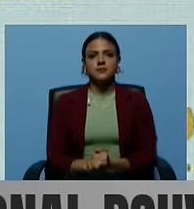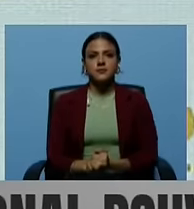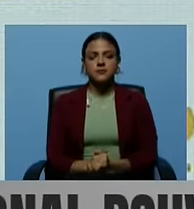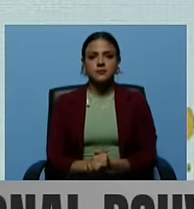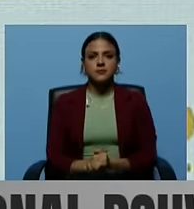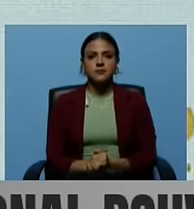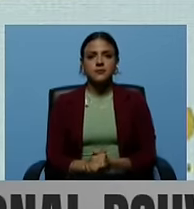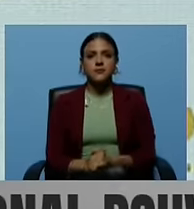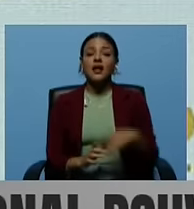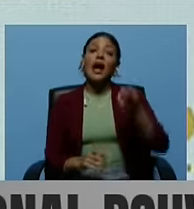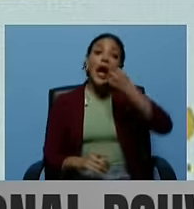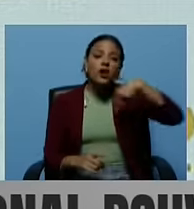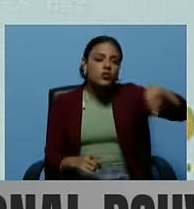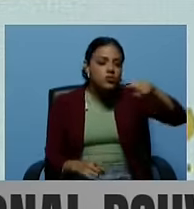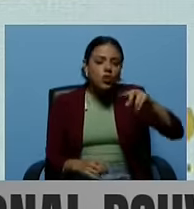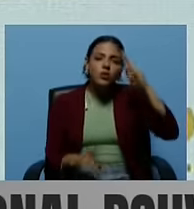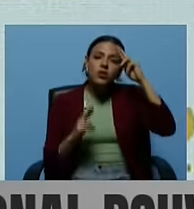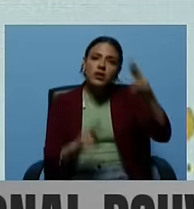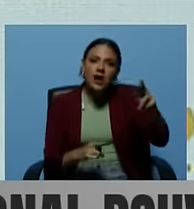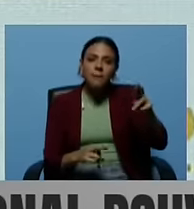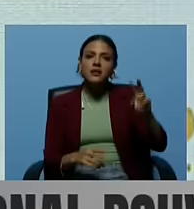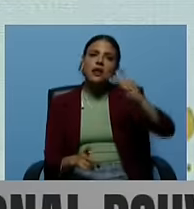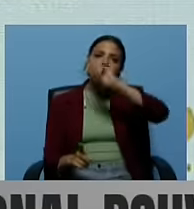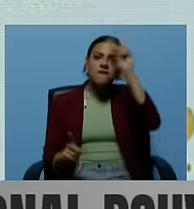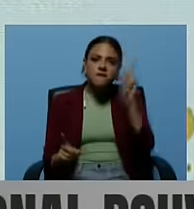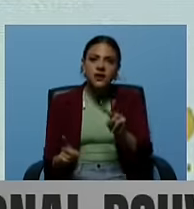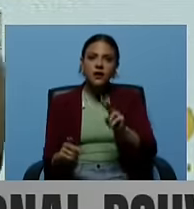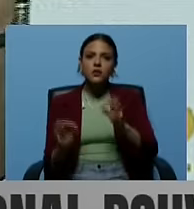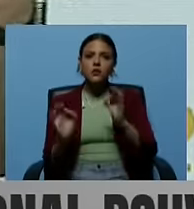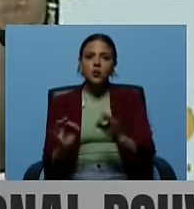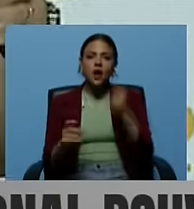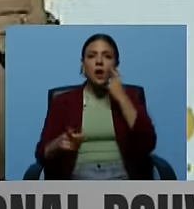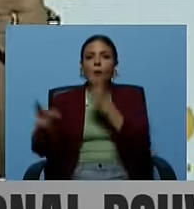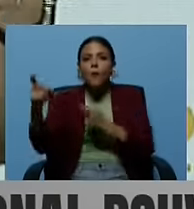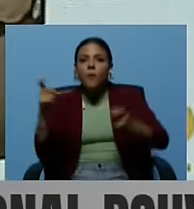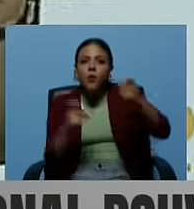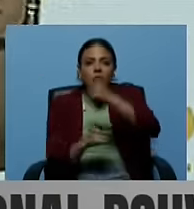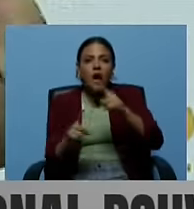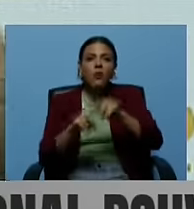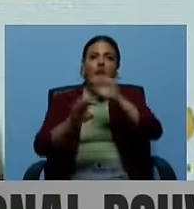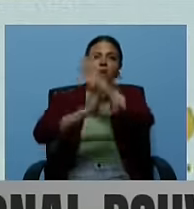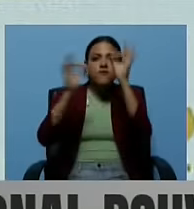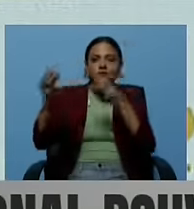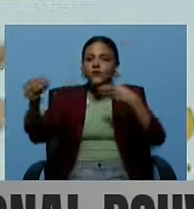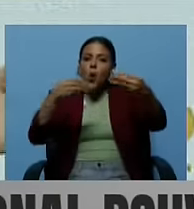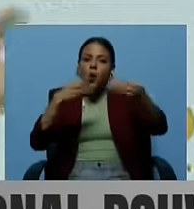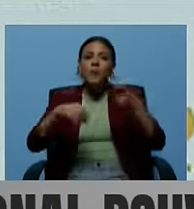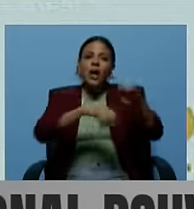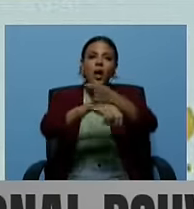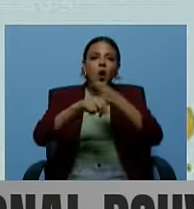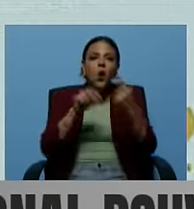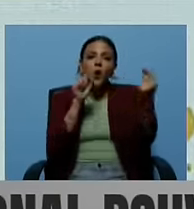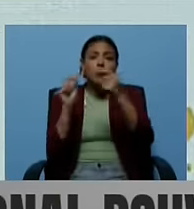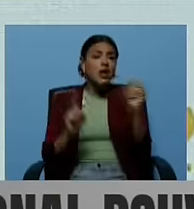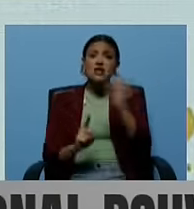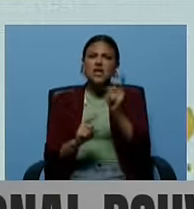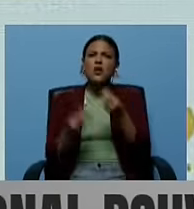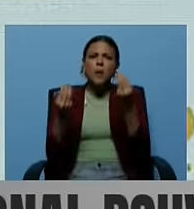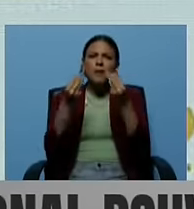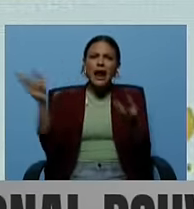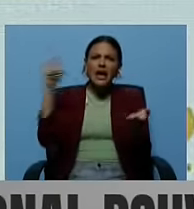al país anfitrión. Respetarlo, buscar las mejores relaciones con el gobierno. Si no, no manden